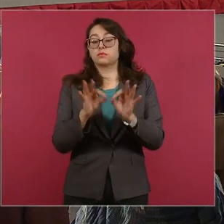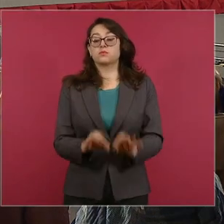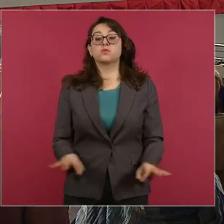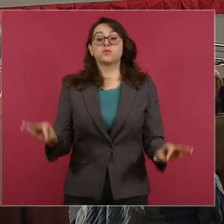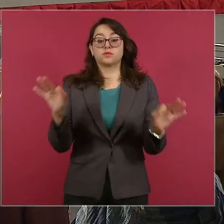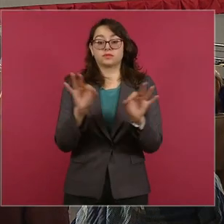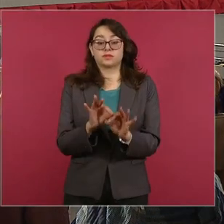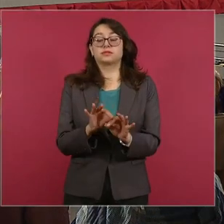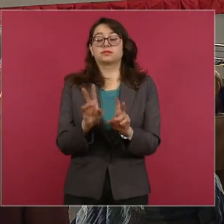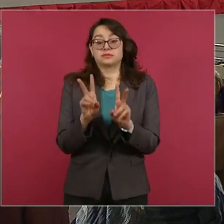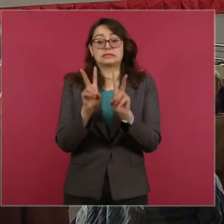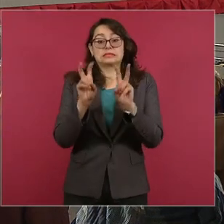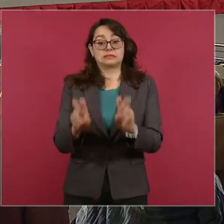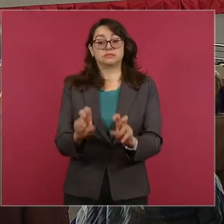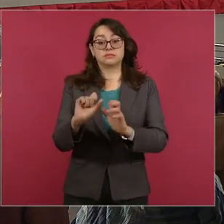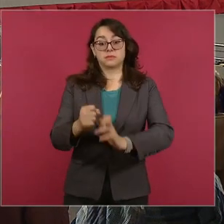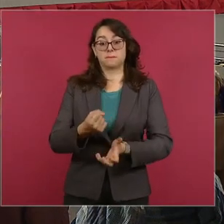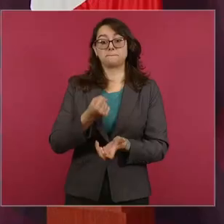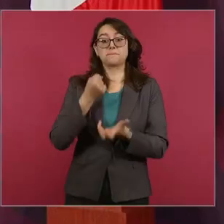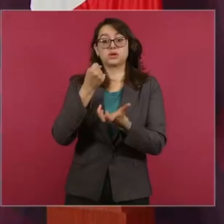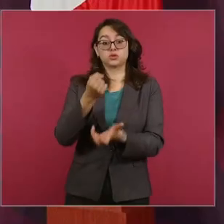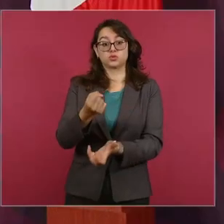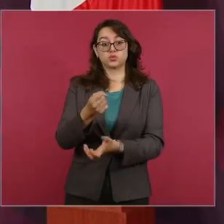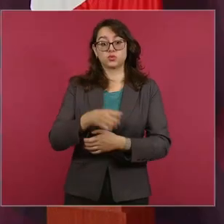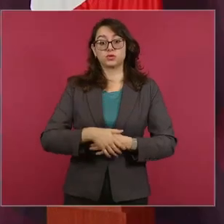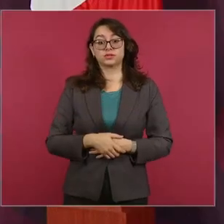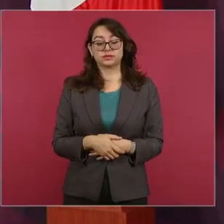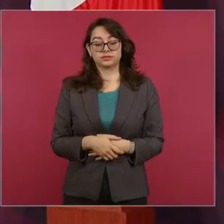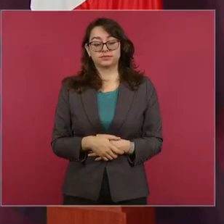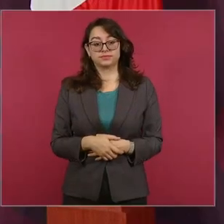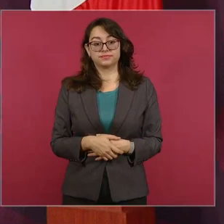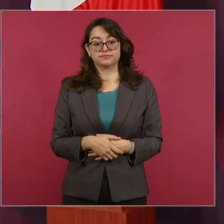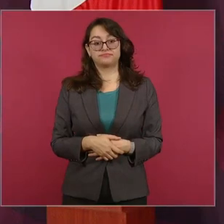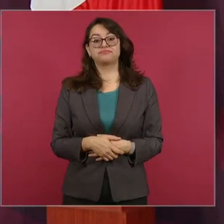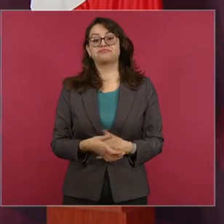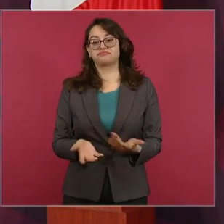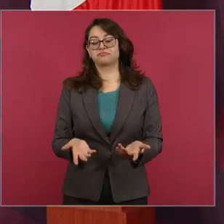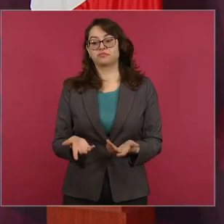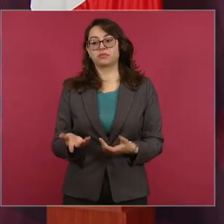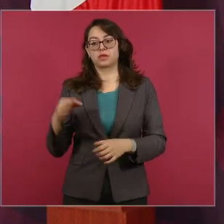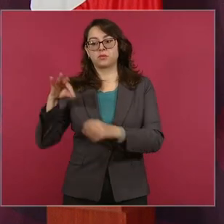y dos votos de ventaja.